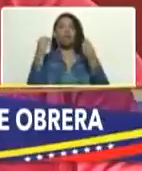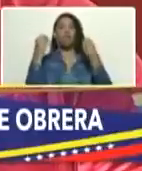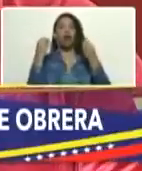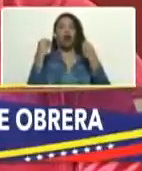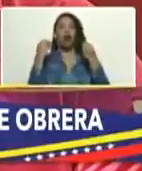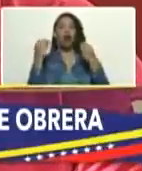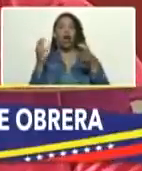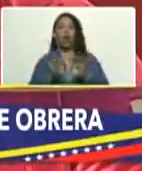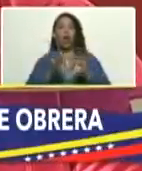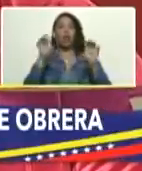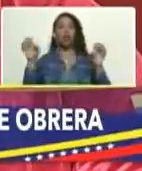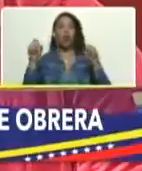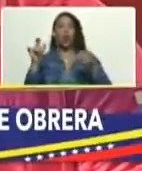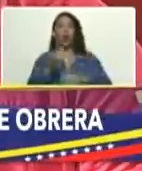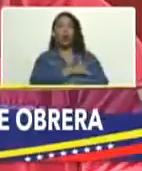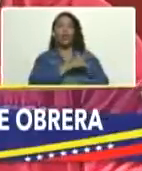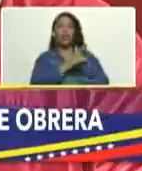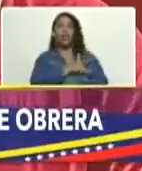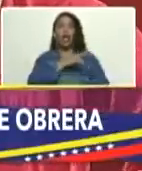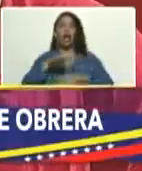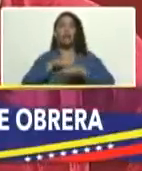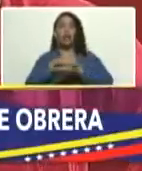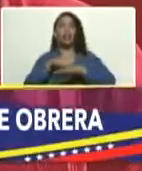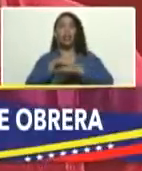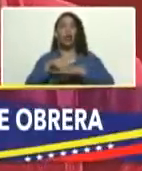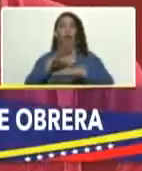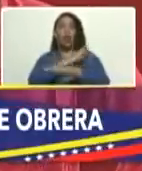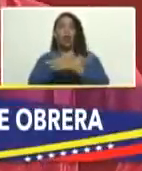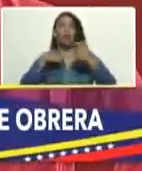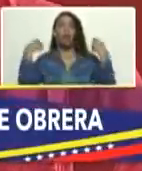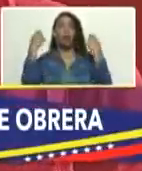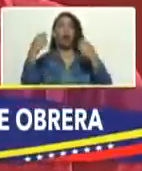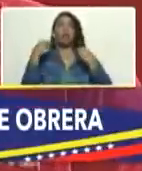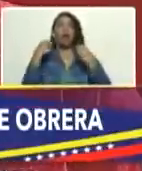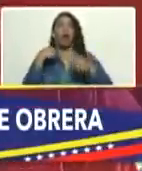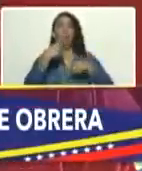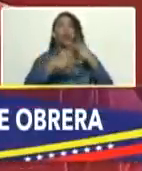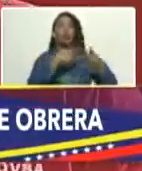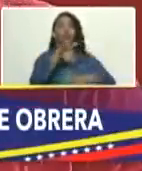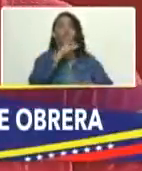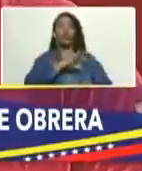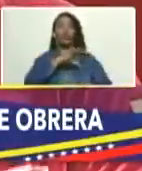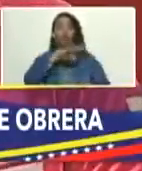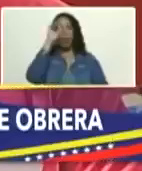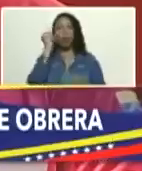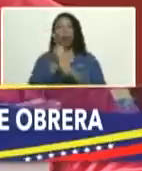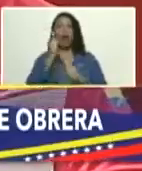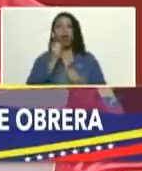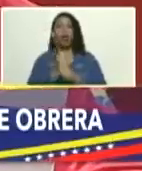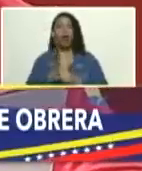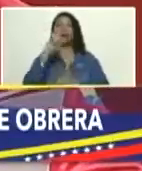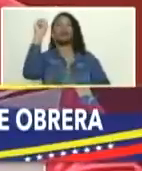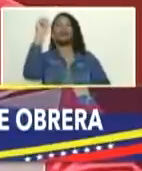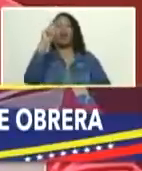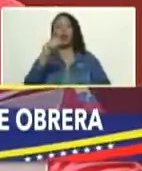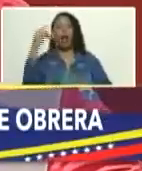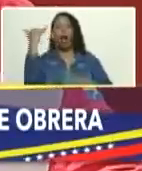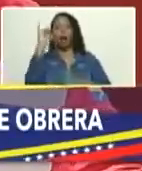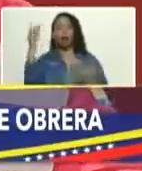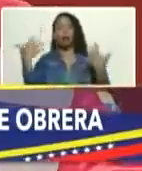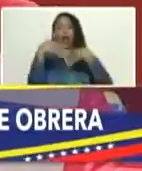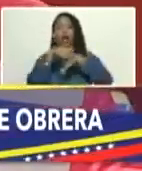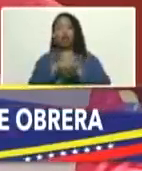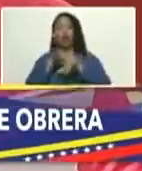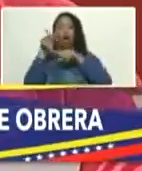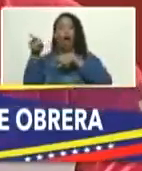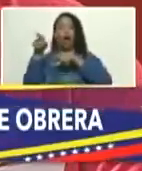la Educación Universitaria y el Ministerio del Poder Popular para el Proceso Social del Trabajo. Y también que esté integrada allí